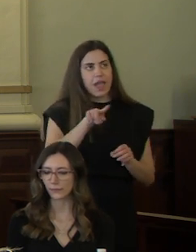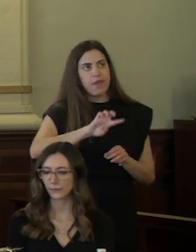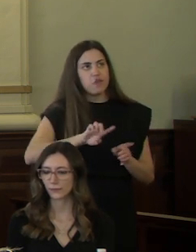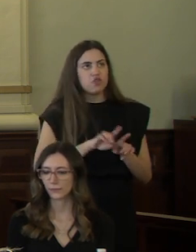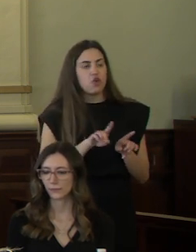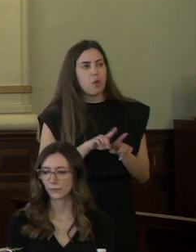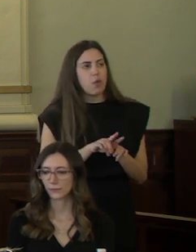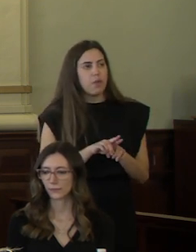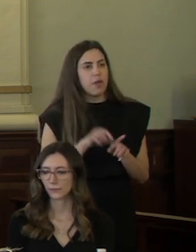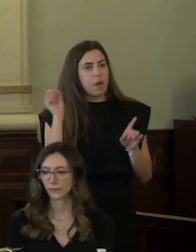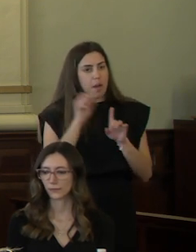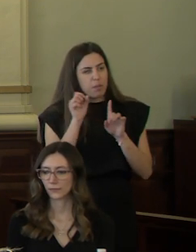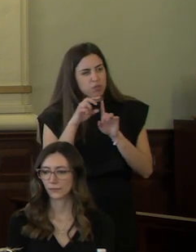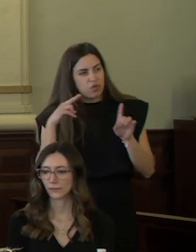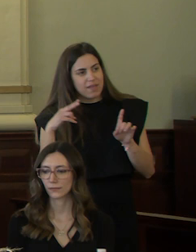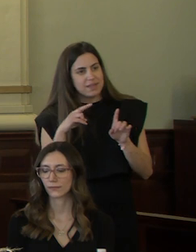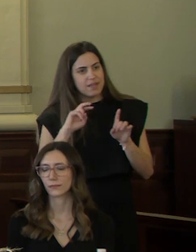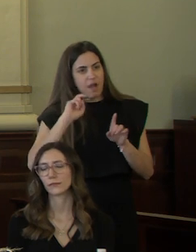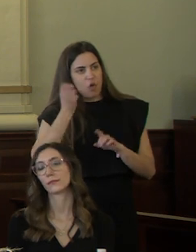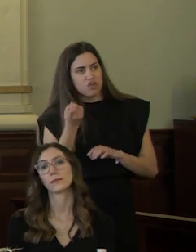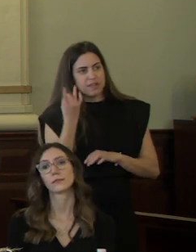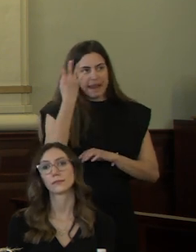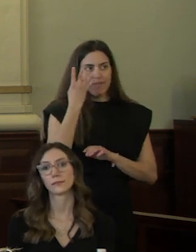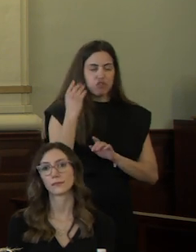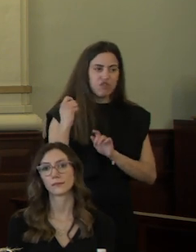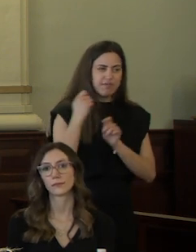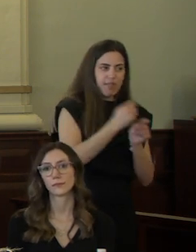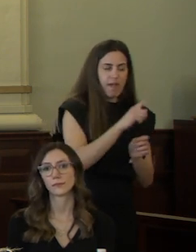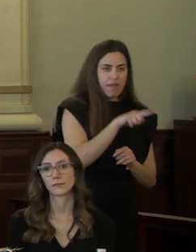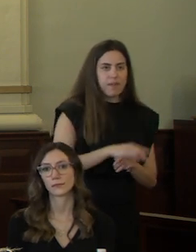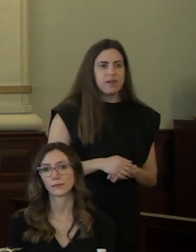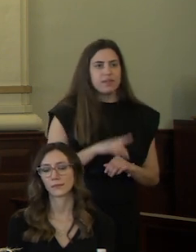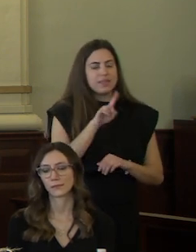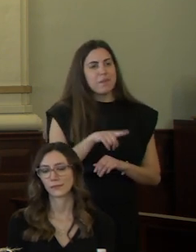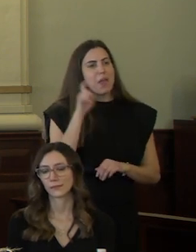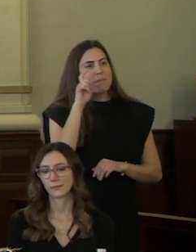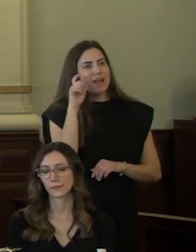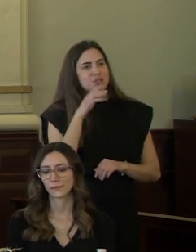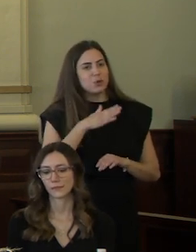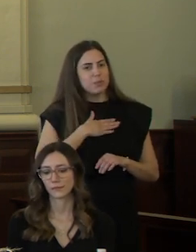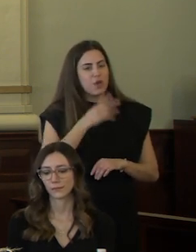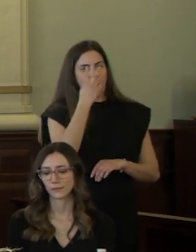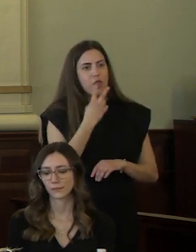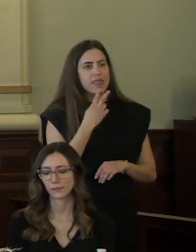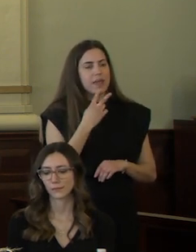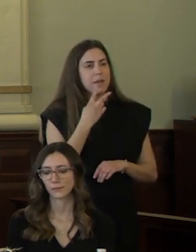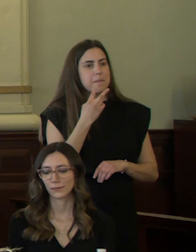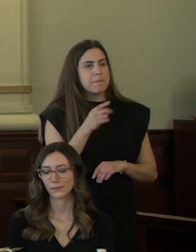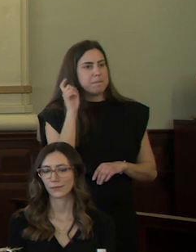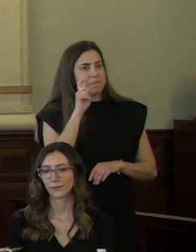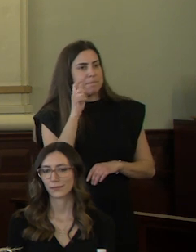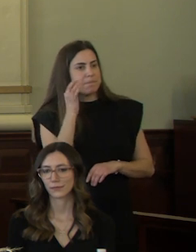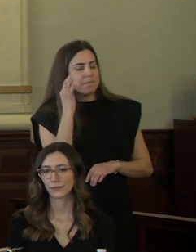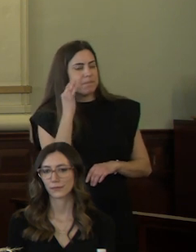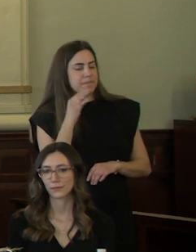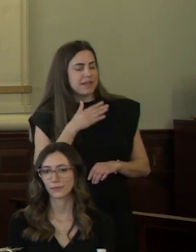la verdad que aportáis un talento inconmensurable. y también mis maestros de ONCE, mi maestra Belén, mi